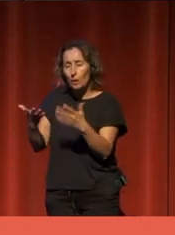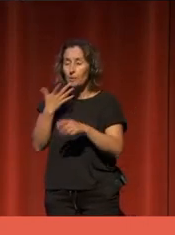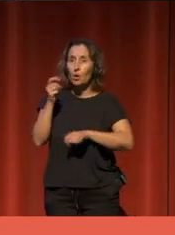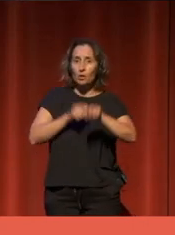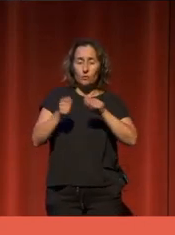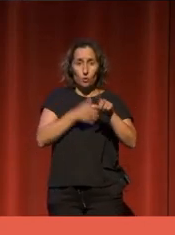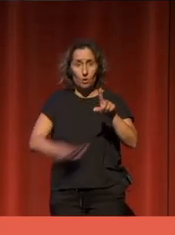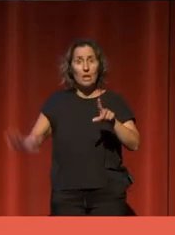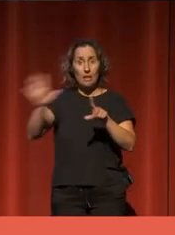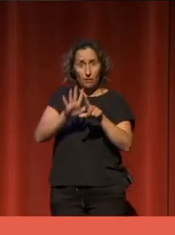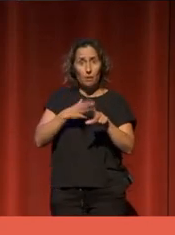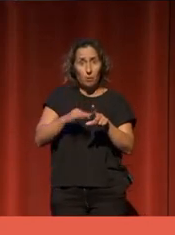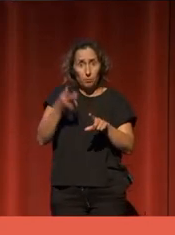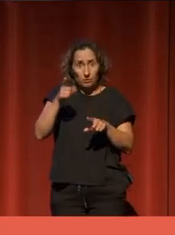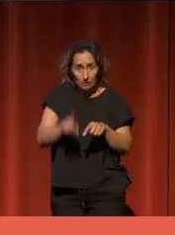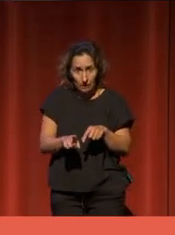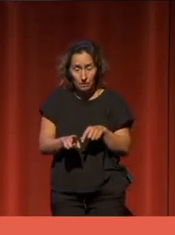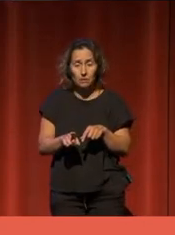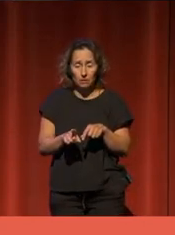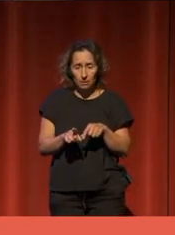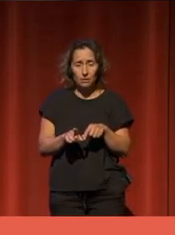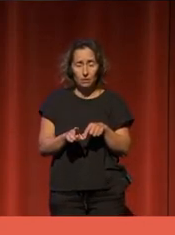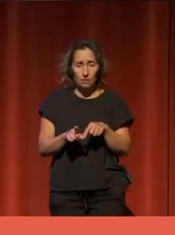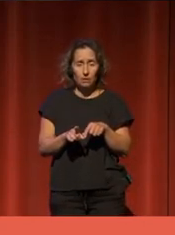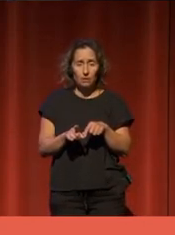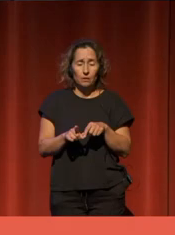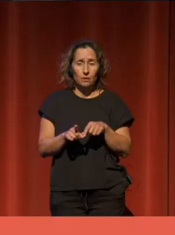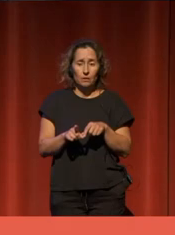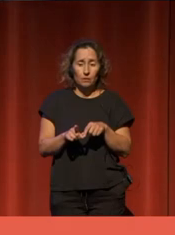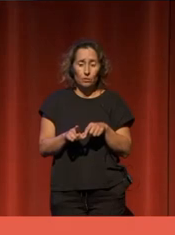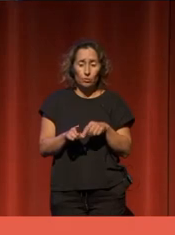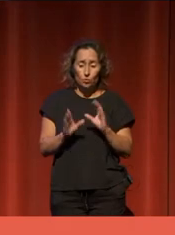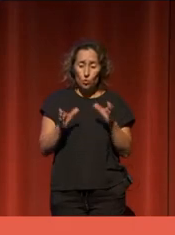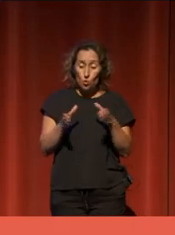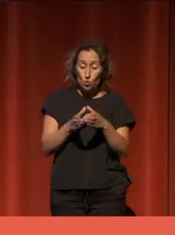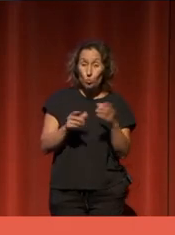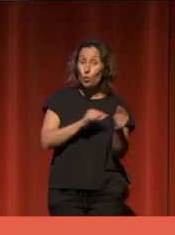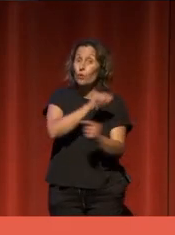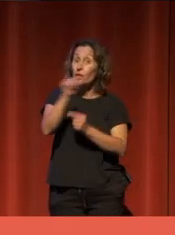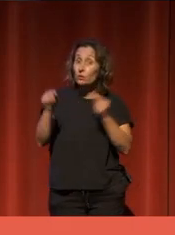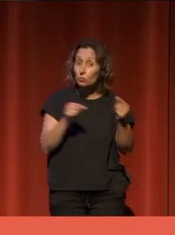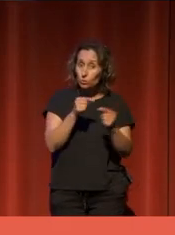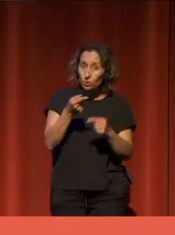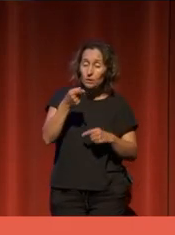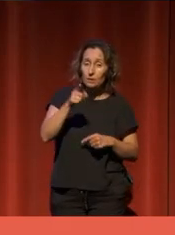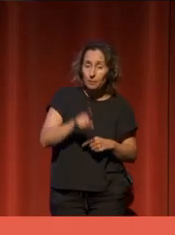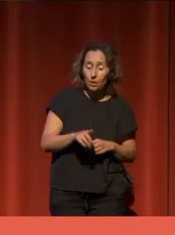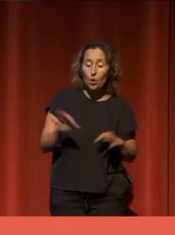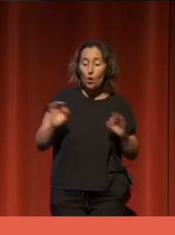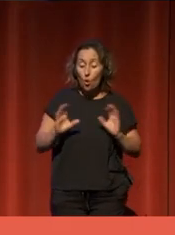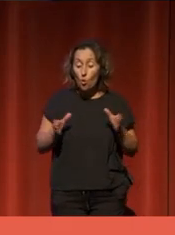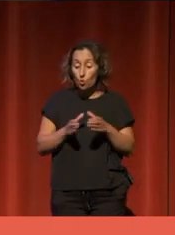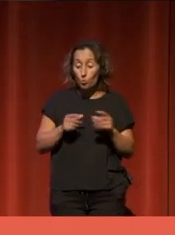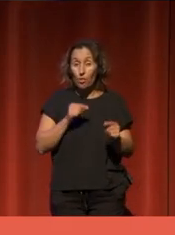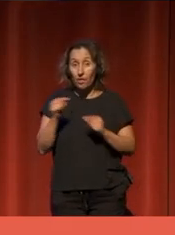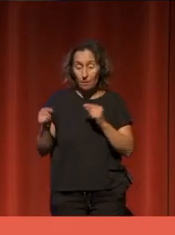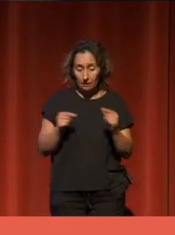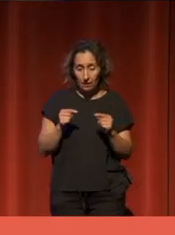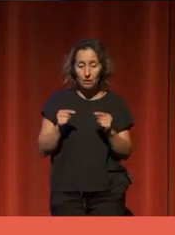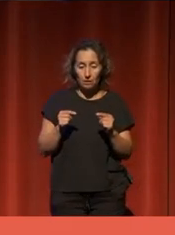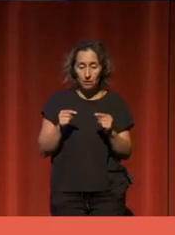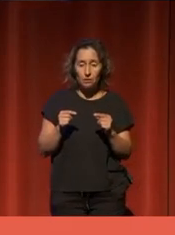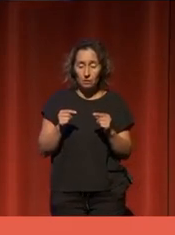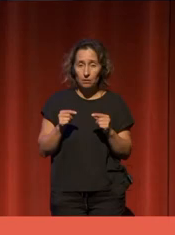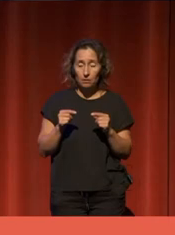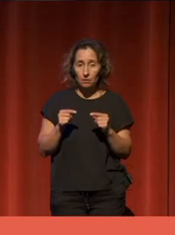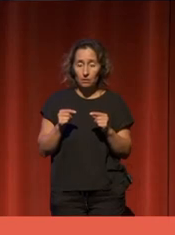nacionales los los grupos de discusión o grupos de debate